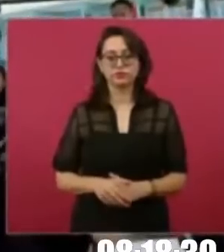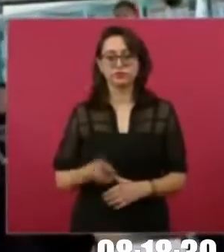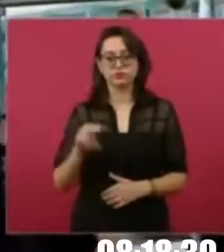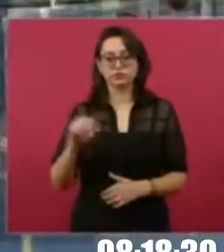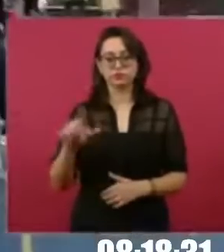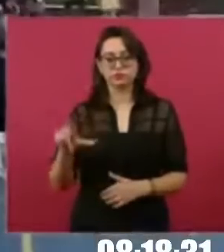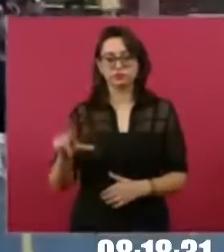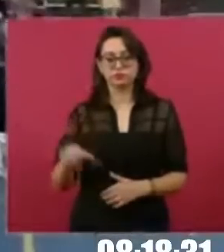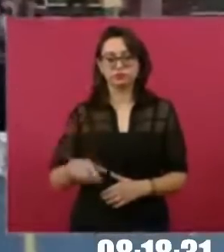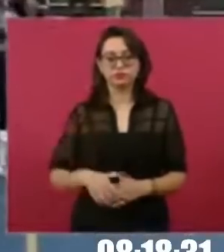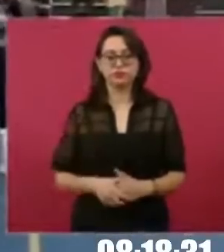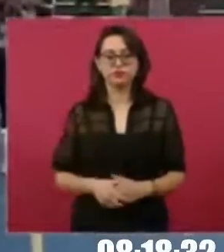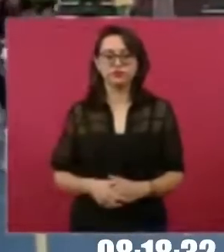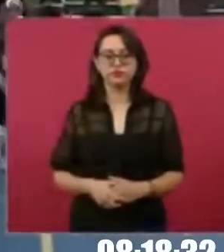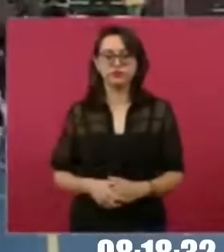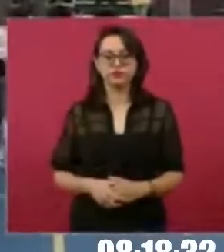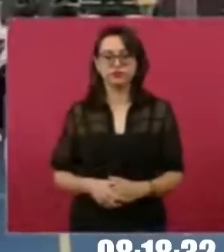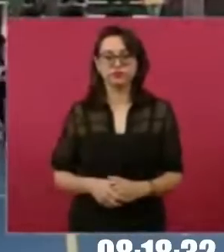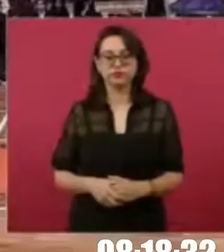Nuevo León